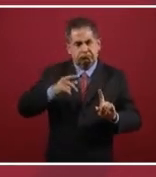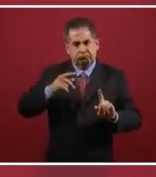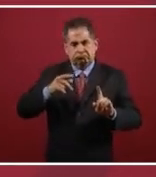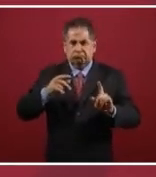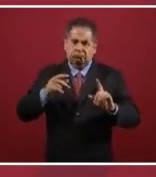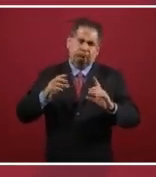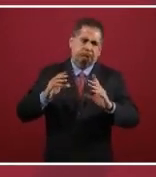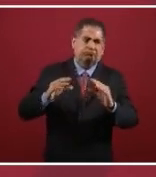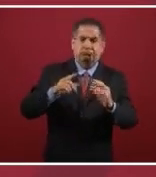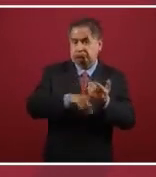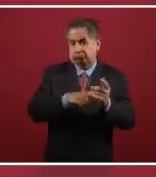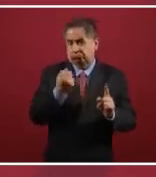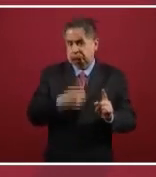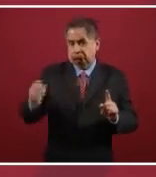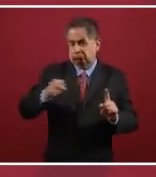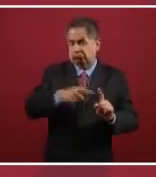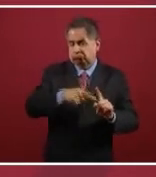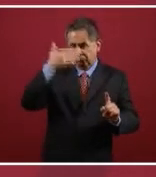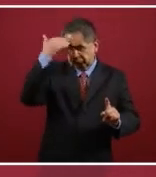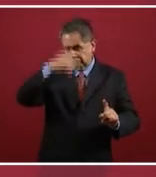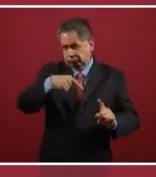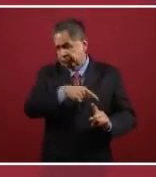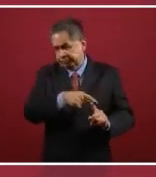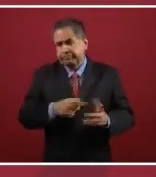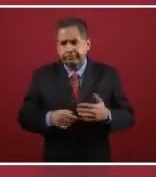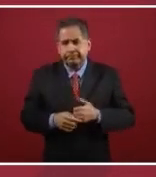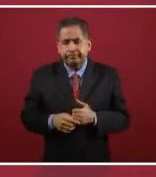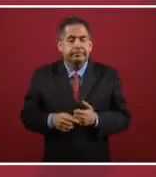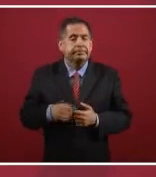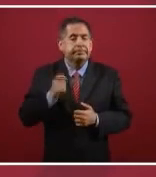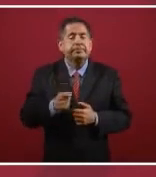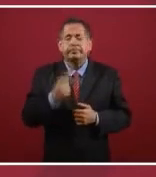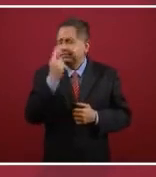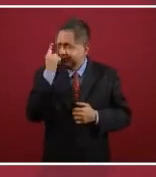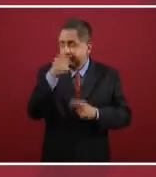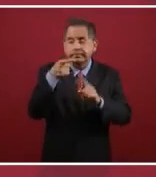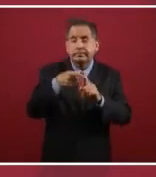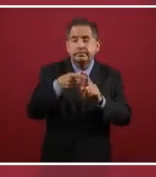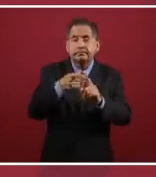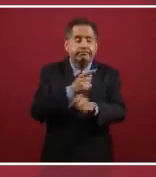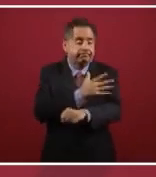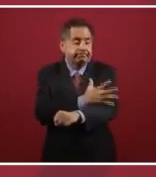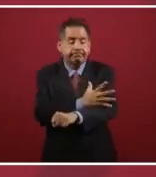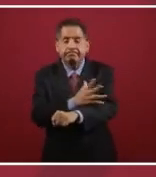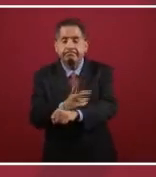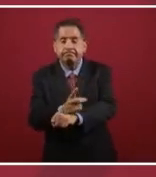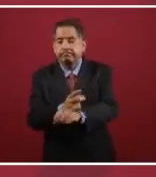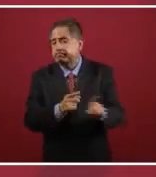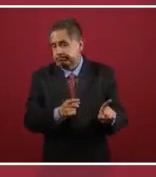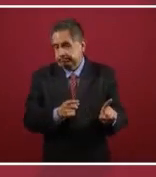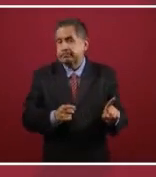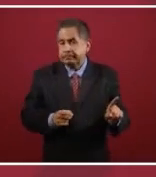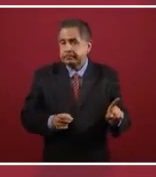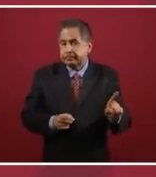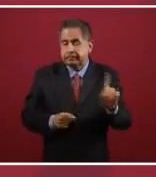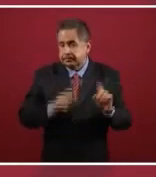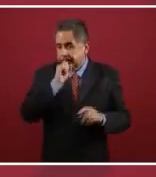del país y sobre todo honesto porque también